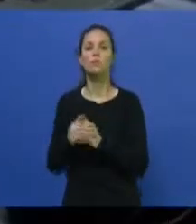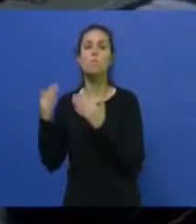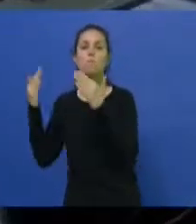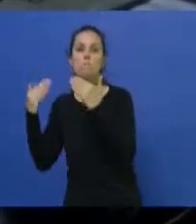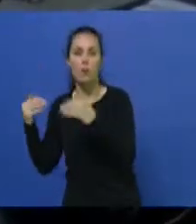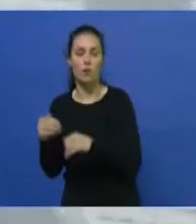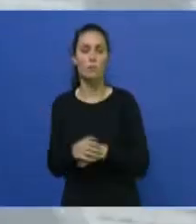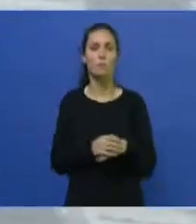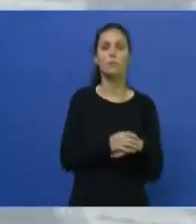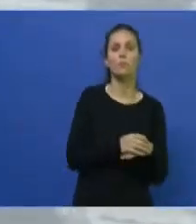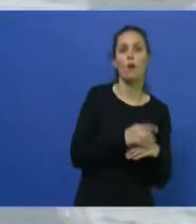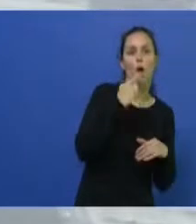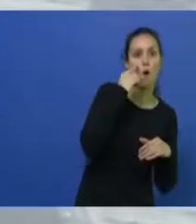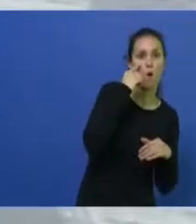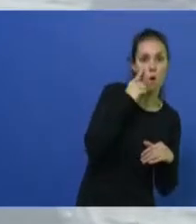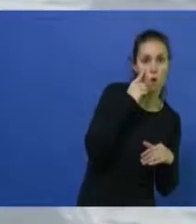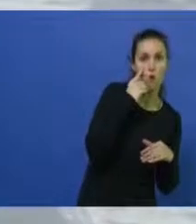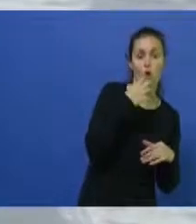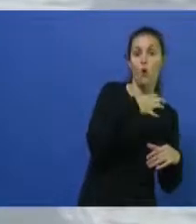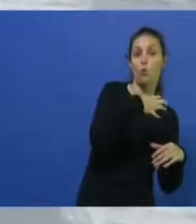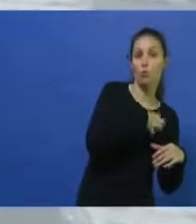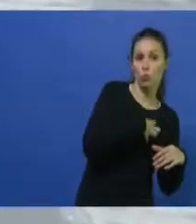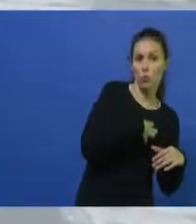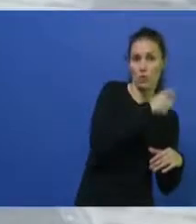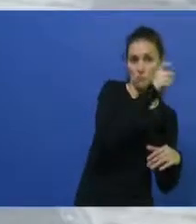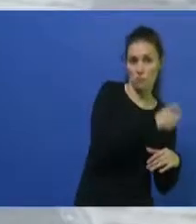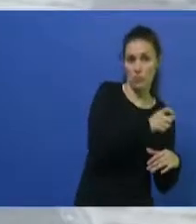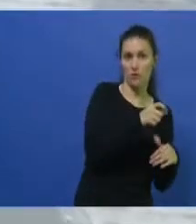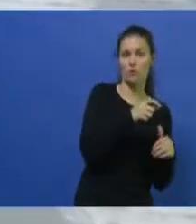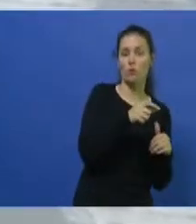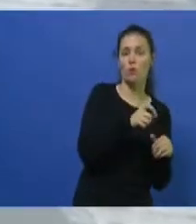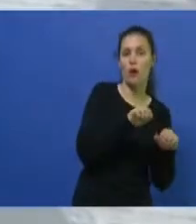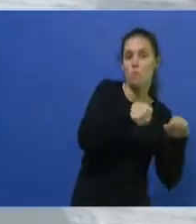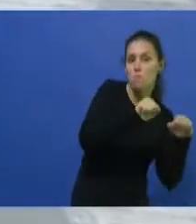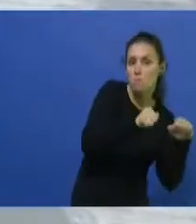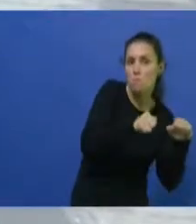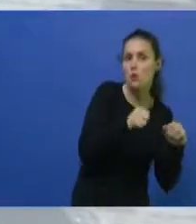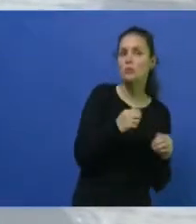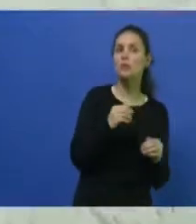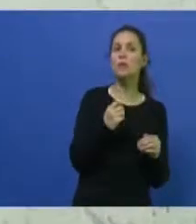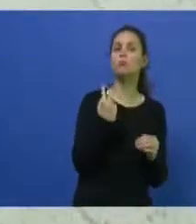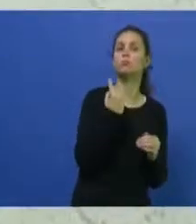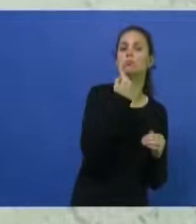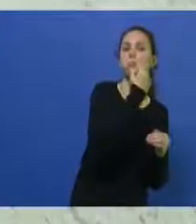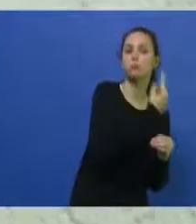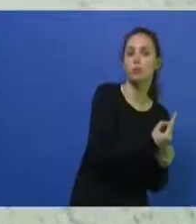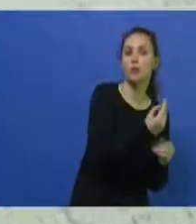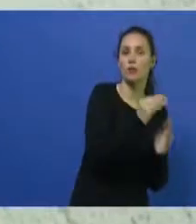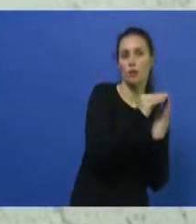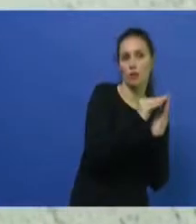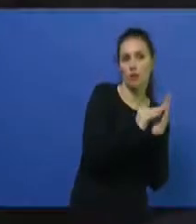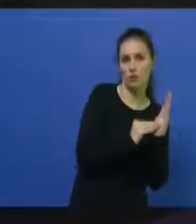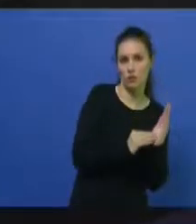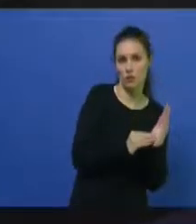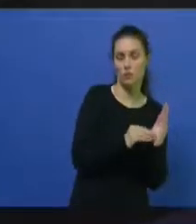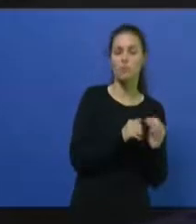ir el propietario del motovehículo a registrarse. No es que el municipio haga su registro y así, ya está el registro, no. Vas a